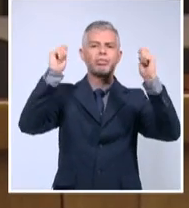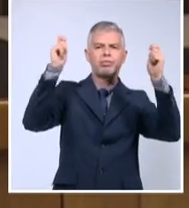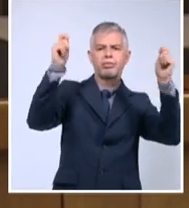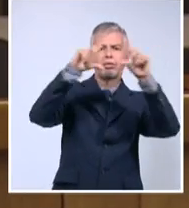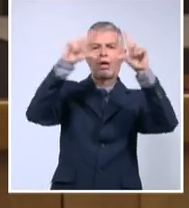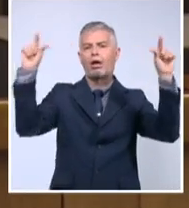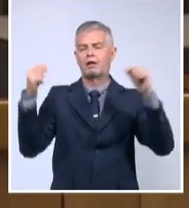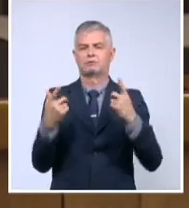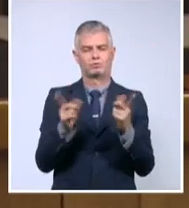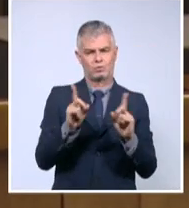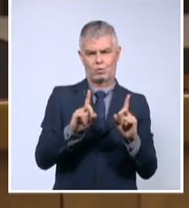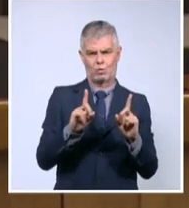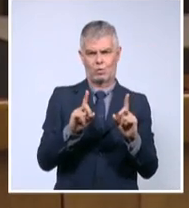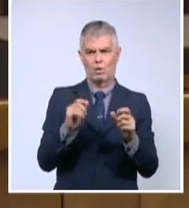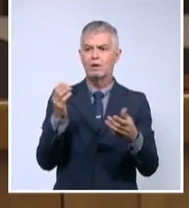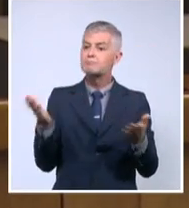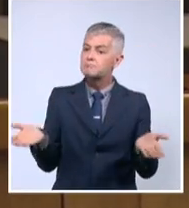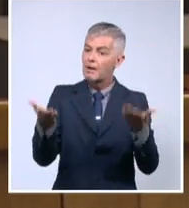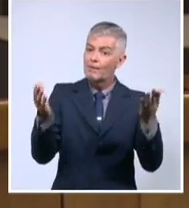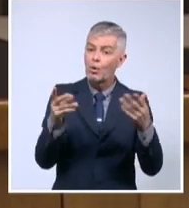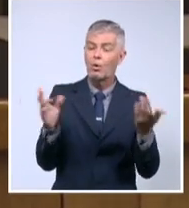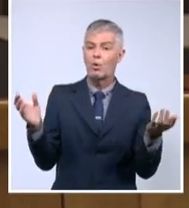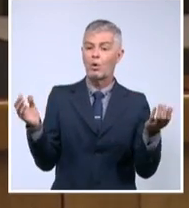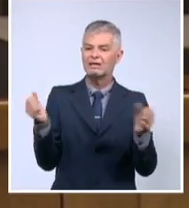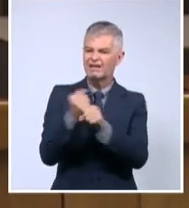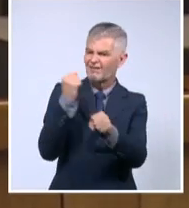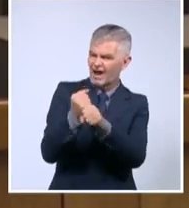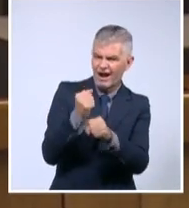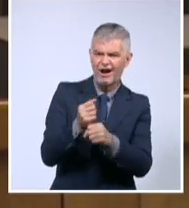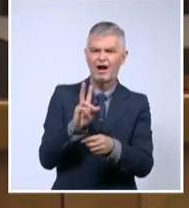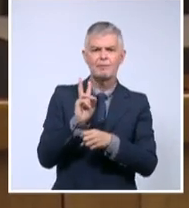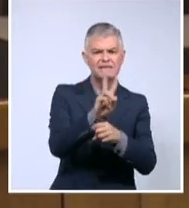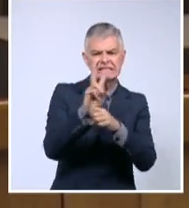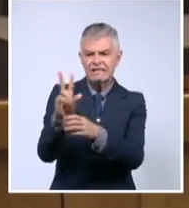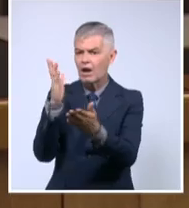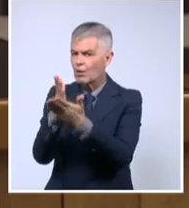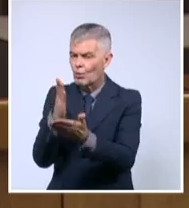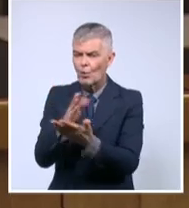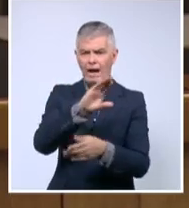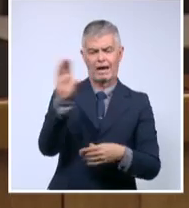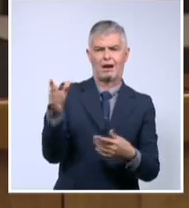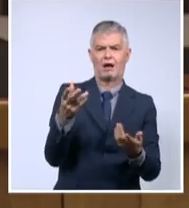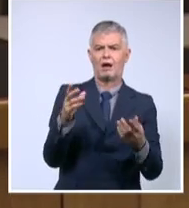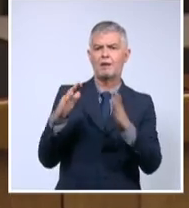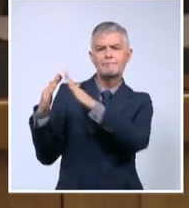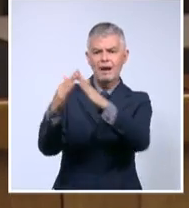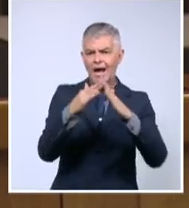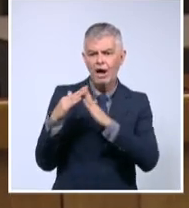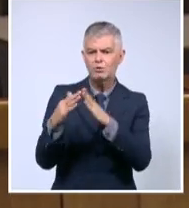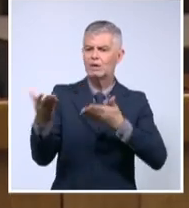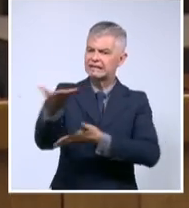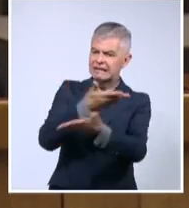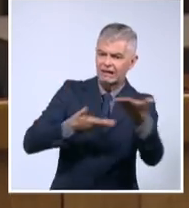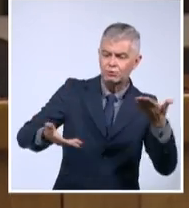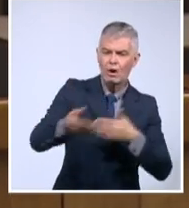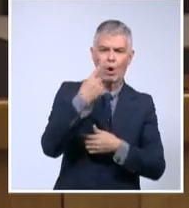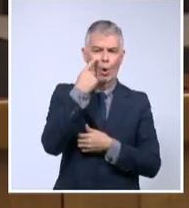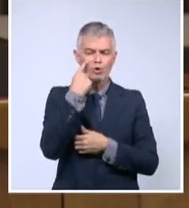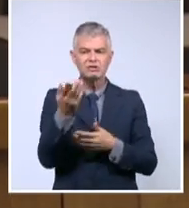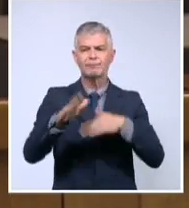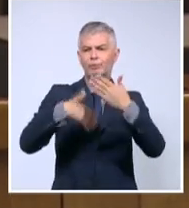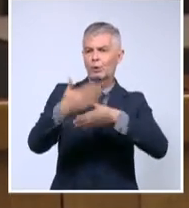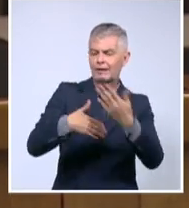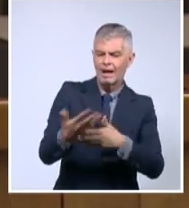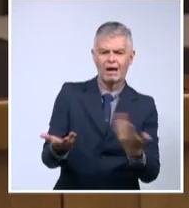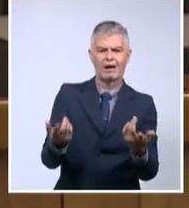están convocadas a trabajar, a visitar escuelas, barrios, a interactuar para conocer problemáticas y realidades